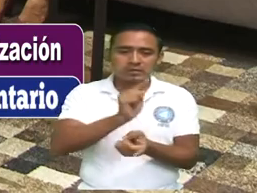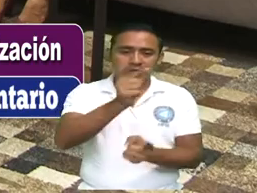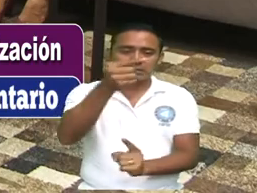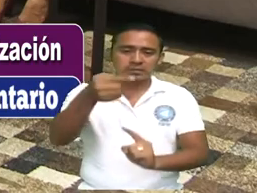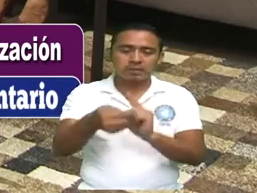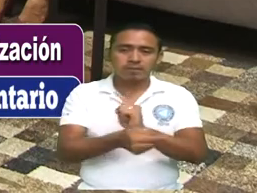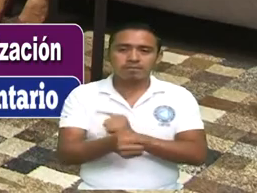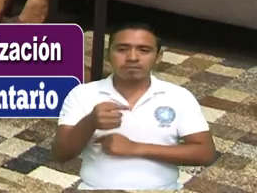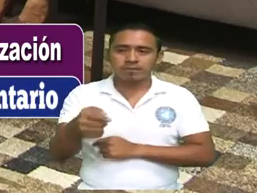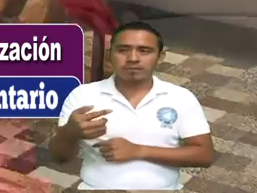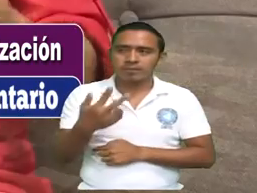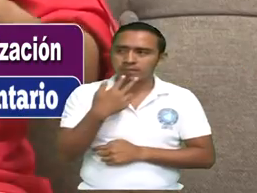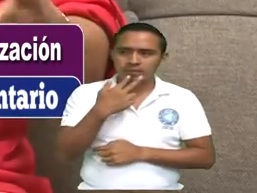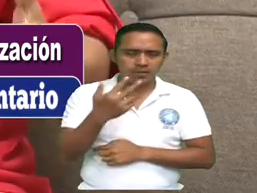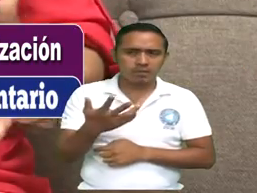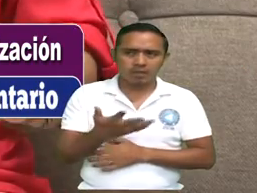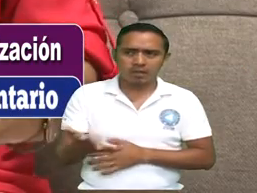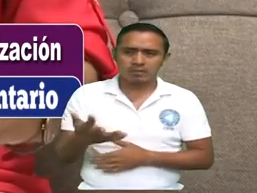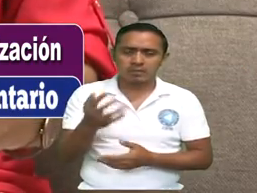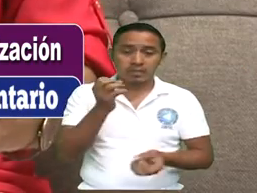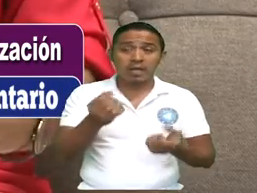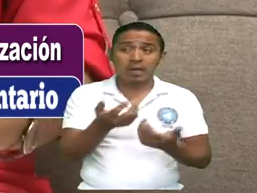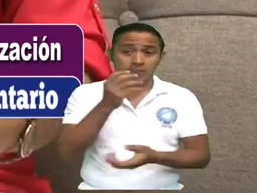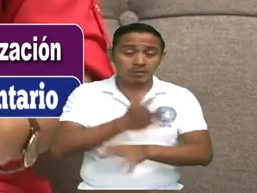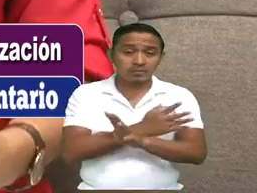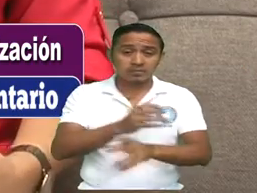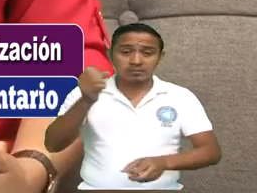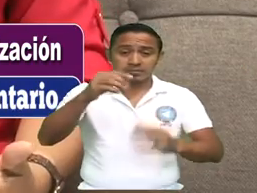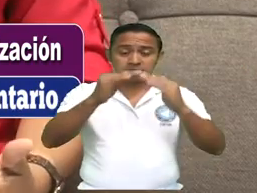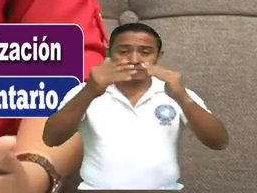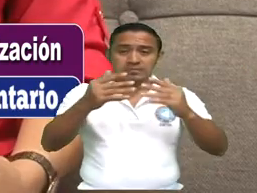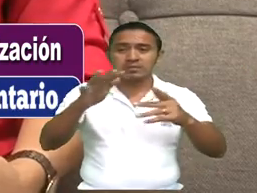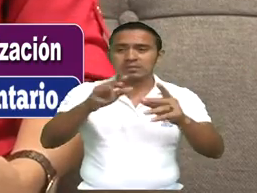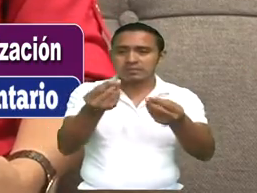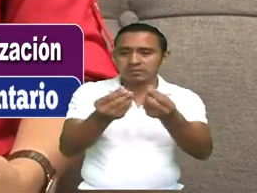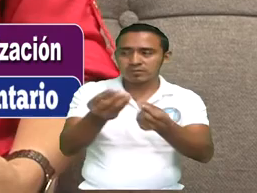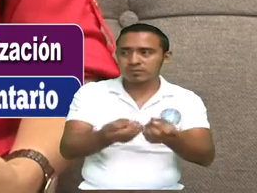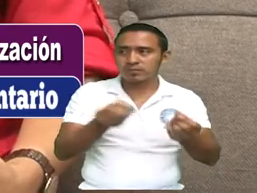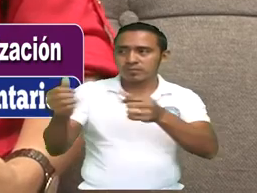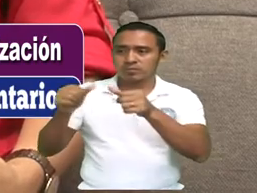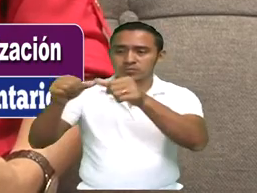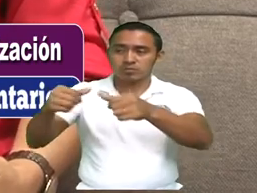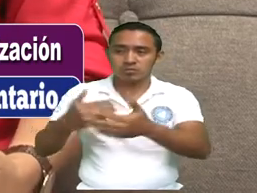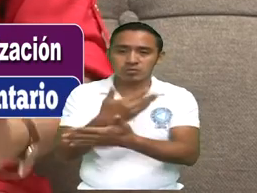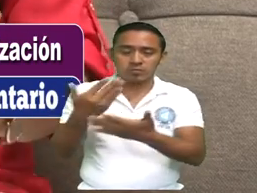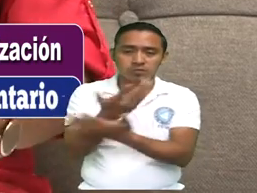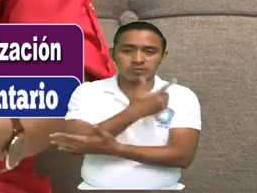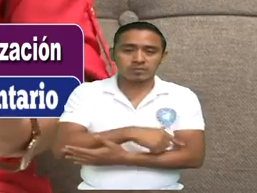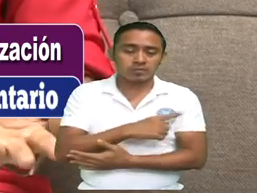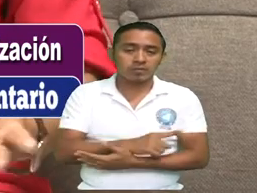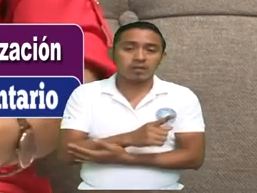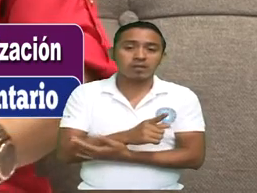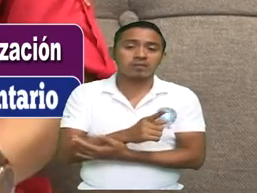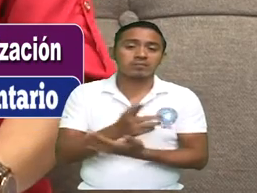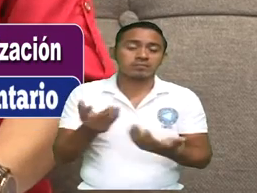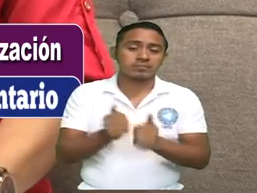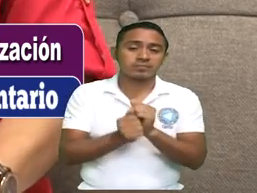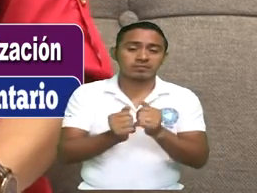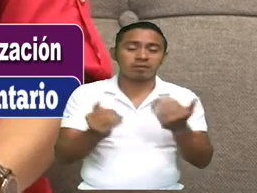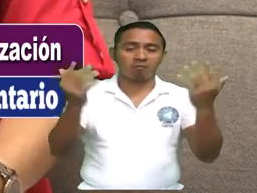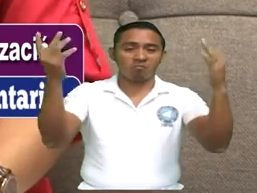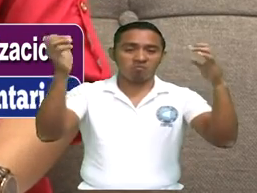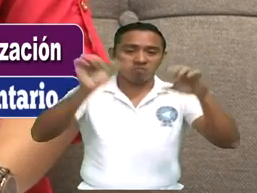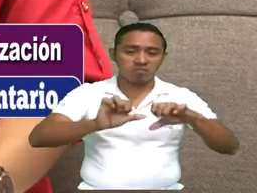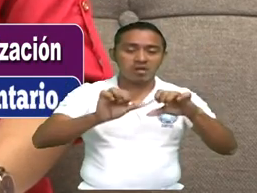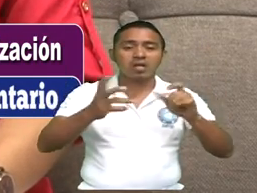que no necesitaban, que si no los hubieran destruido, ese dinero se hubiera utilizado para seguir construyendo otros centros que